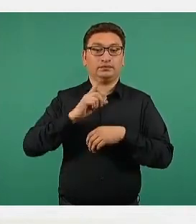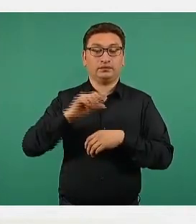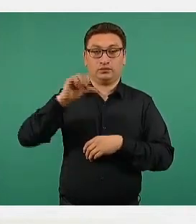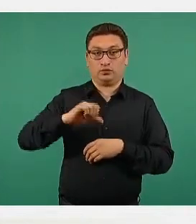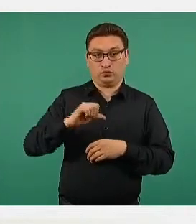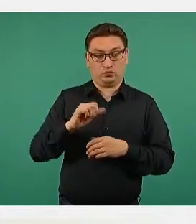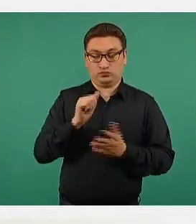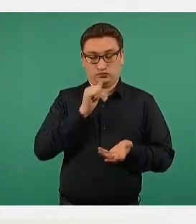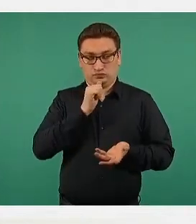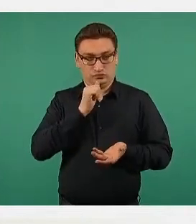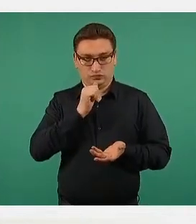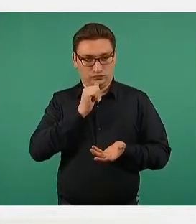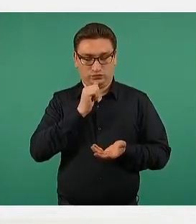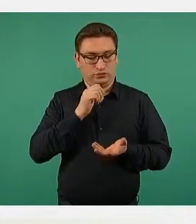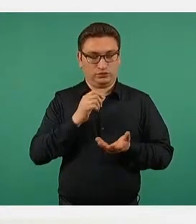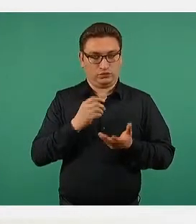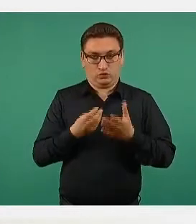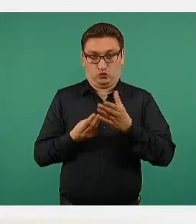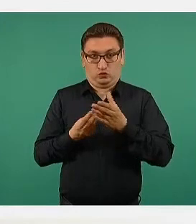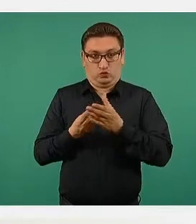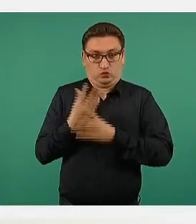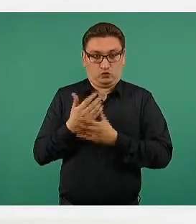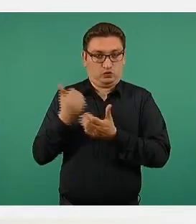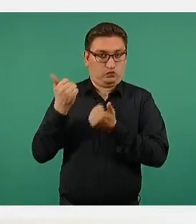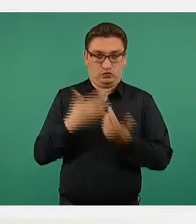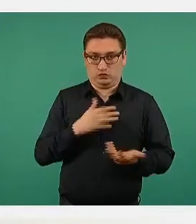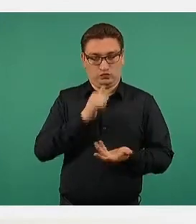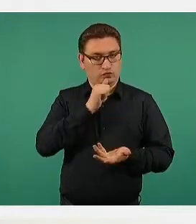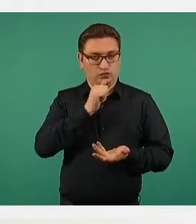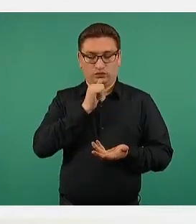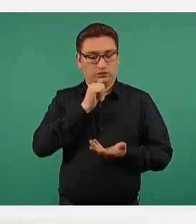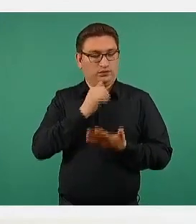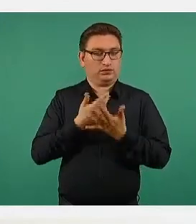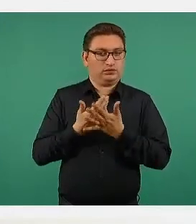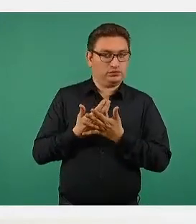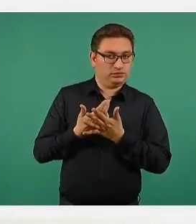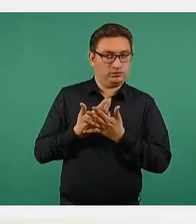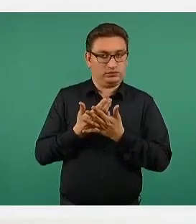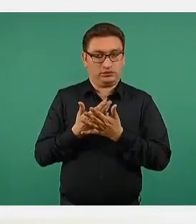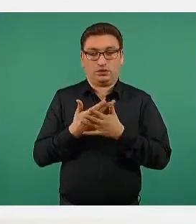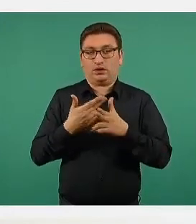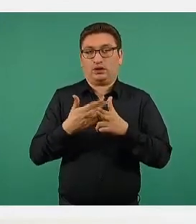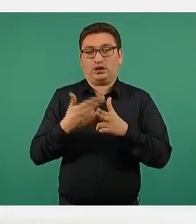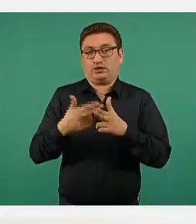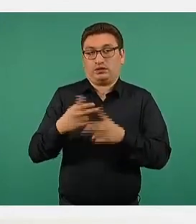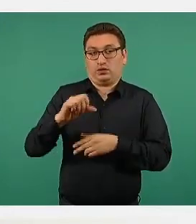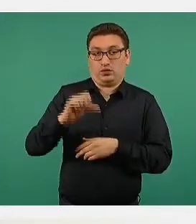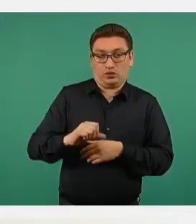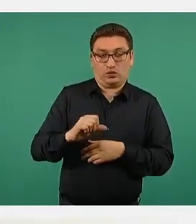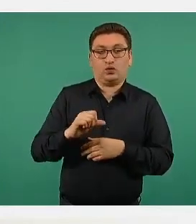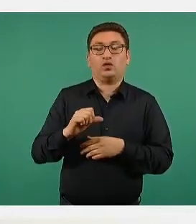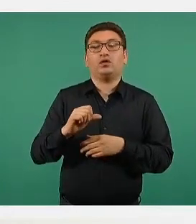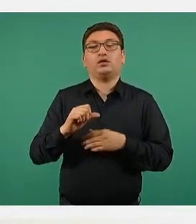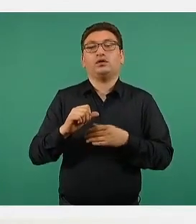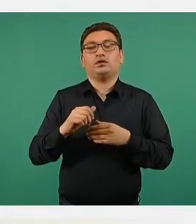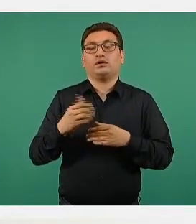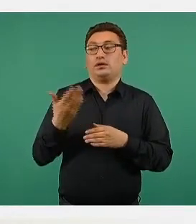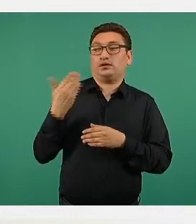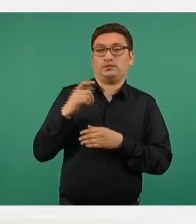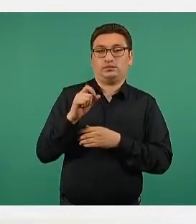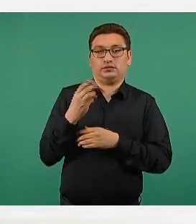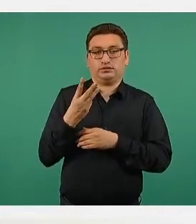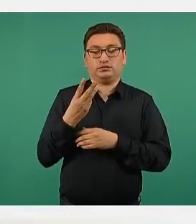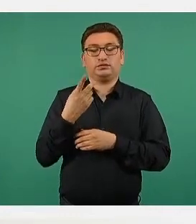hoy, no hemos tenido una nueva recepción de vacunas. Entonces tenemos hasta el día de hoy, y desde el 23 de diciembre